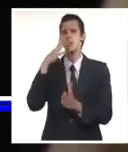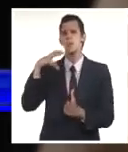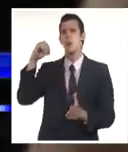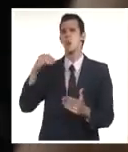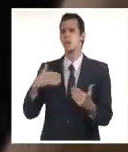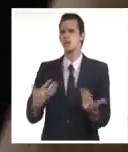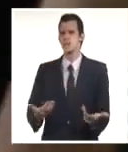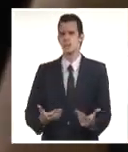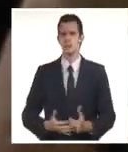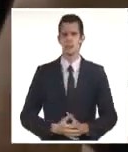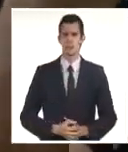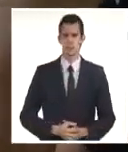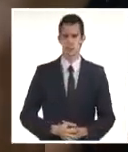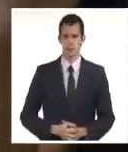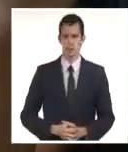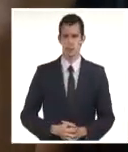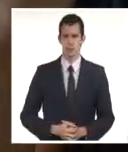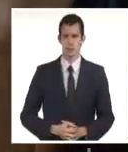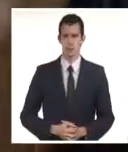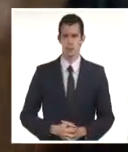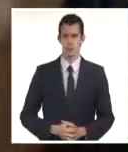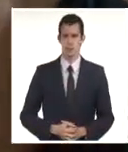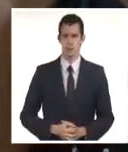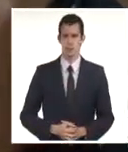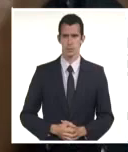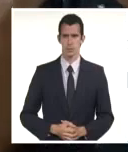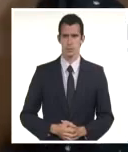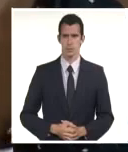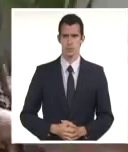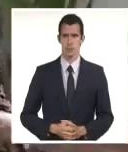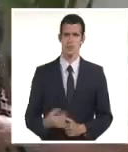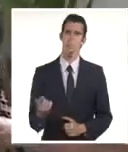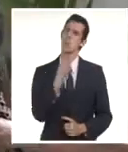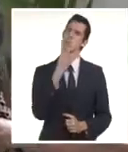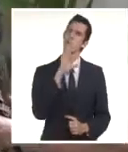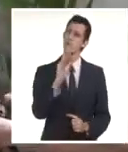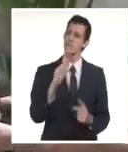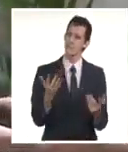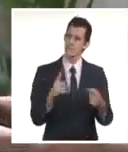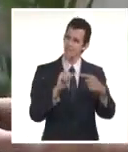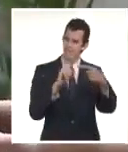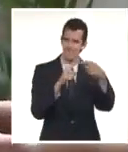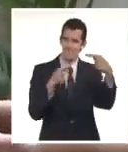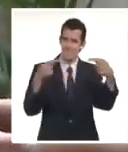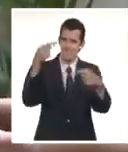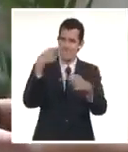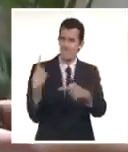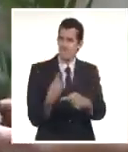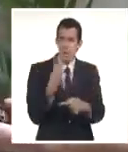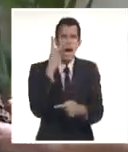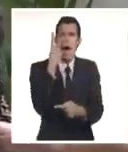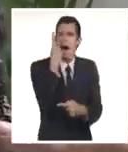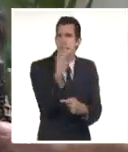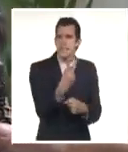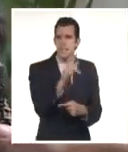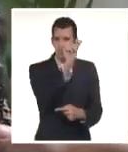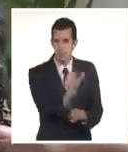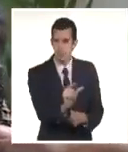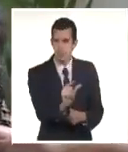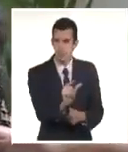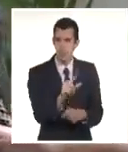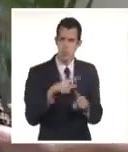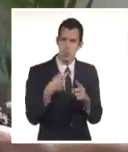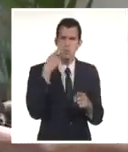de esta afectación. Aquí lo primero, estamos centrados a la atención a las personas. Aquí tenemos familias que han